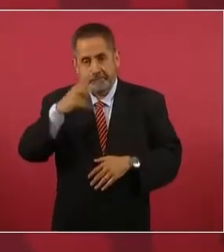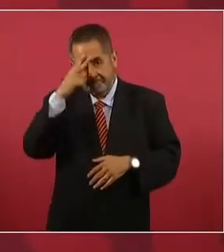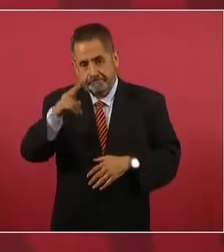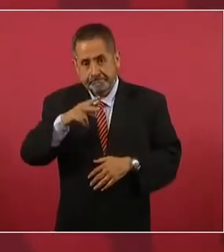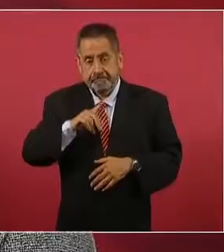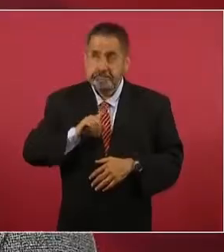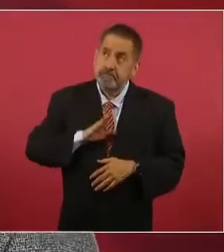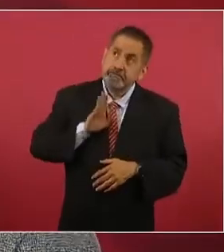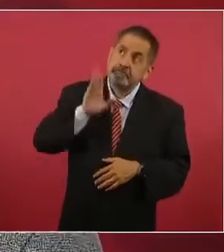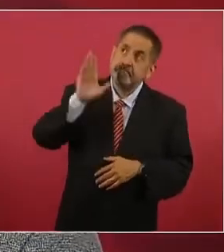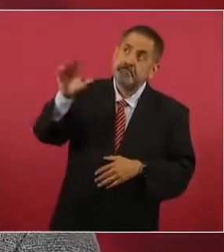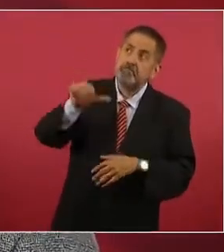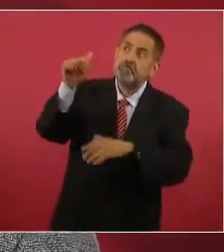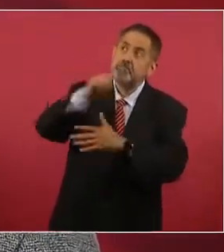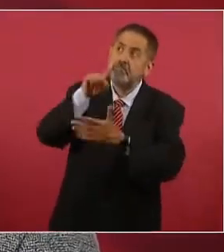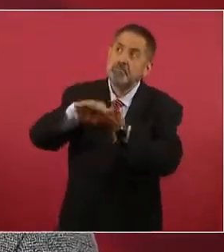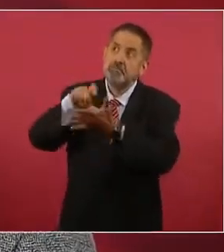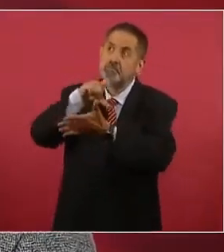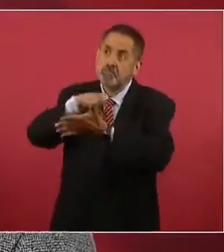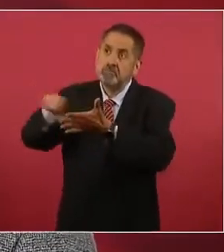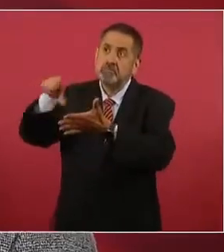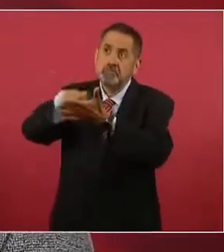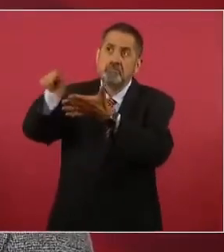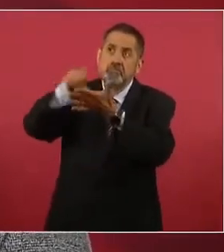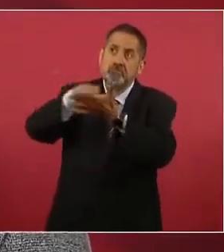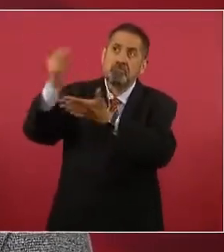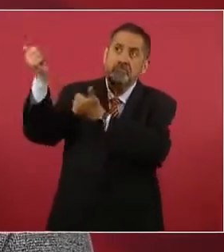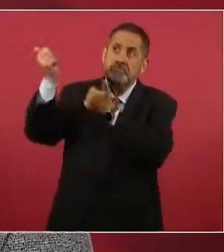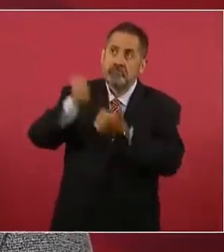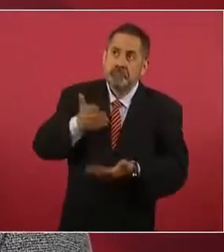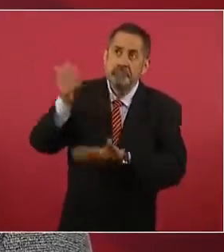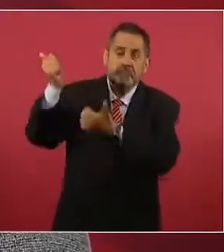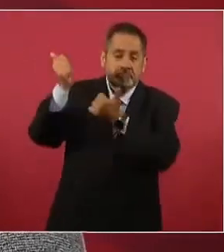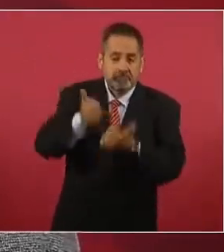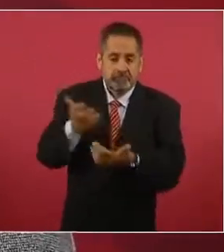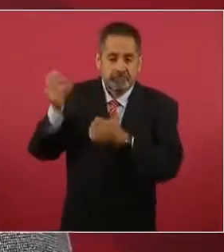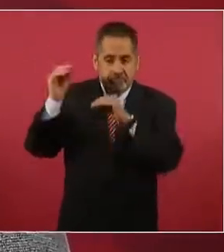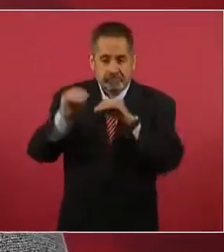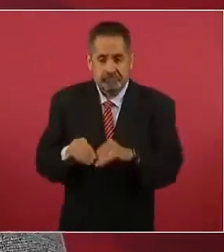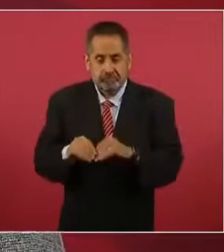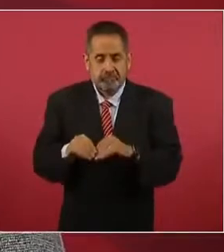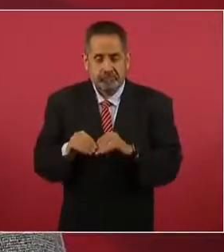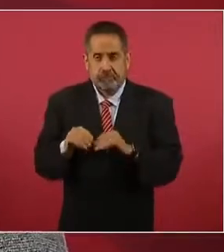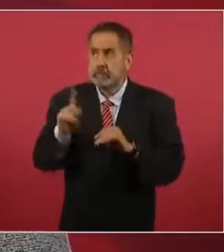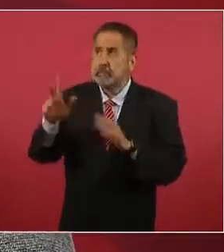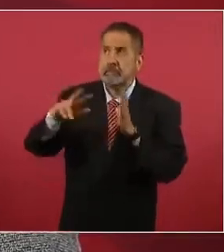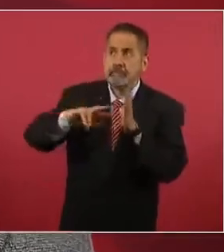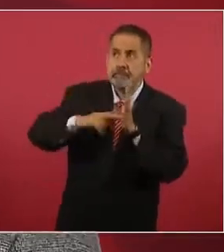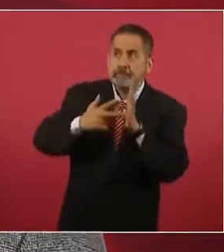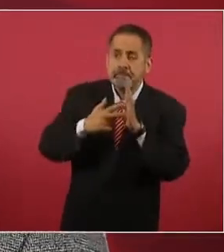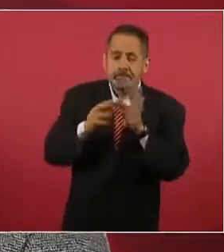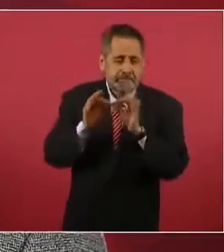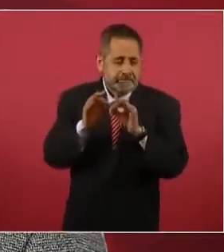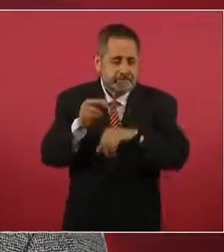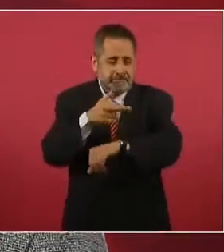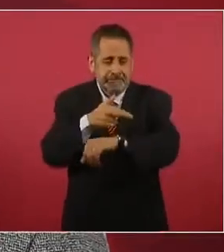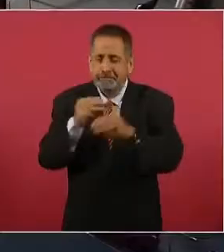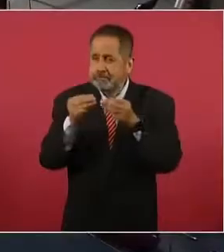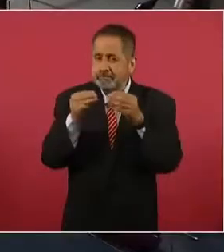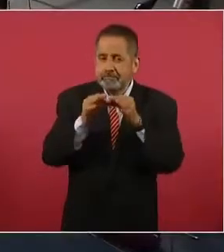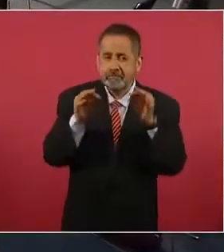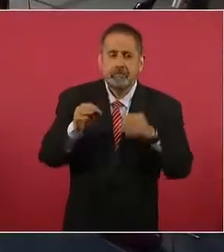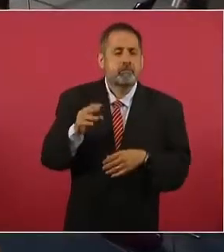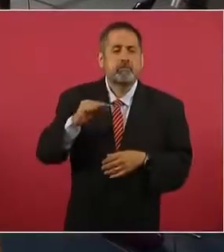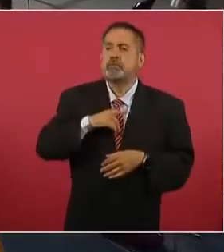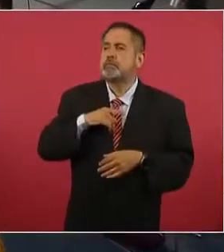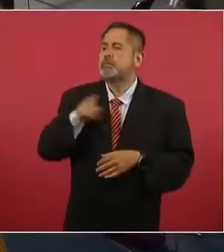que salir a comprar a diferentes partes del mundo y se hacen por especificación. No hay un almacén donde